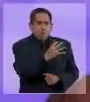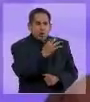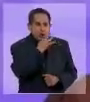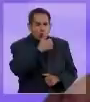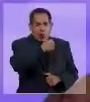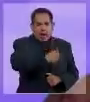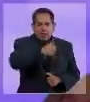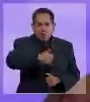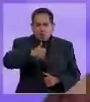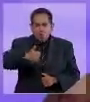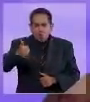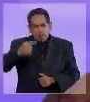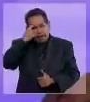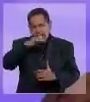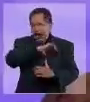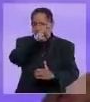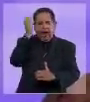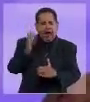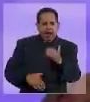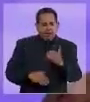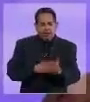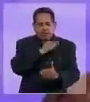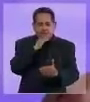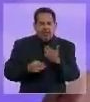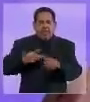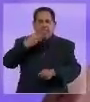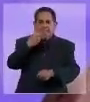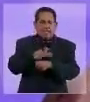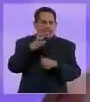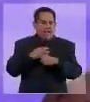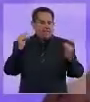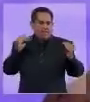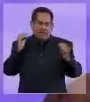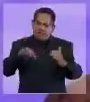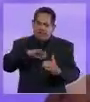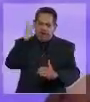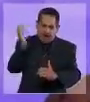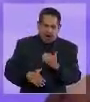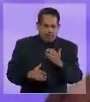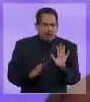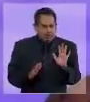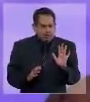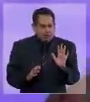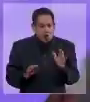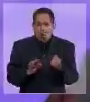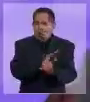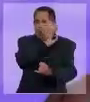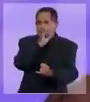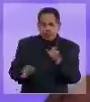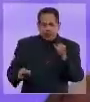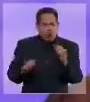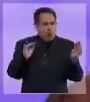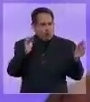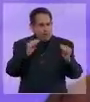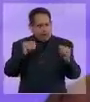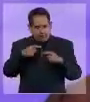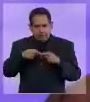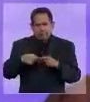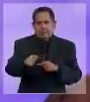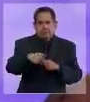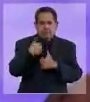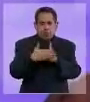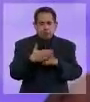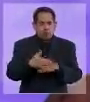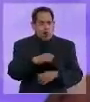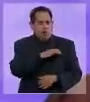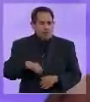de ustedes para cerrar este, nuestro tercer debate, para cerrar el último debate de esta elección presidencial. El